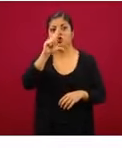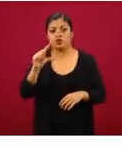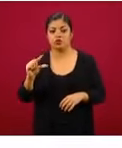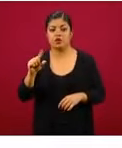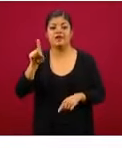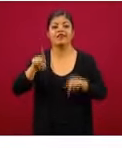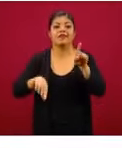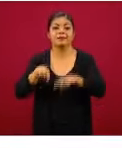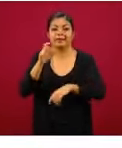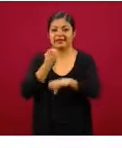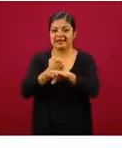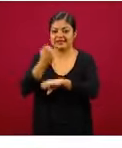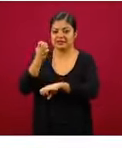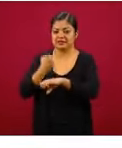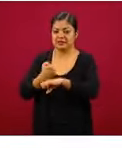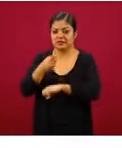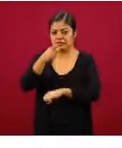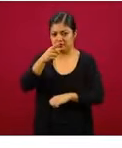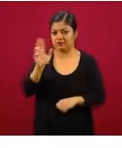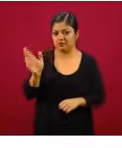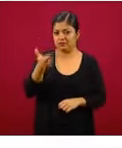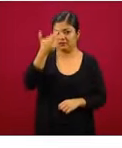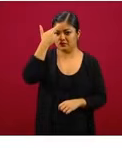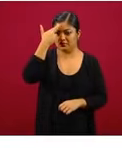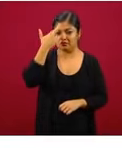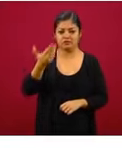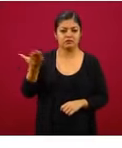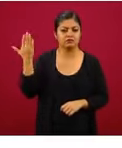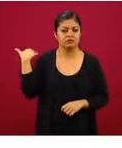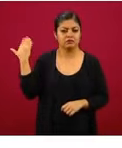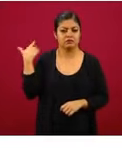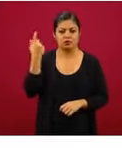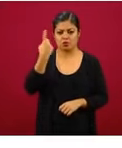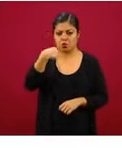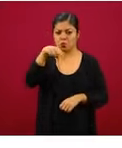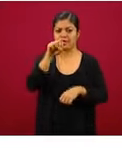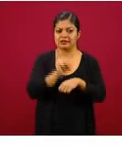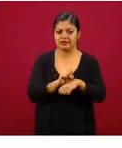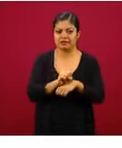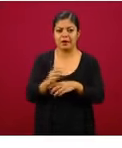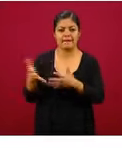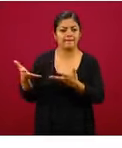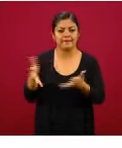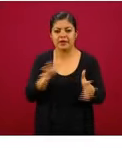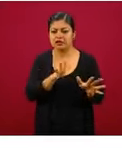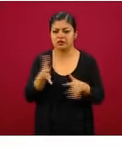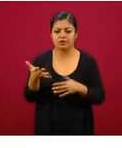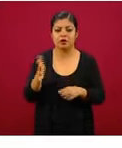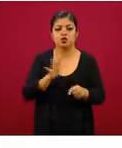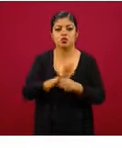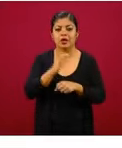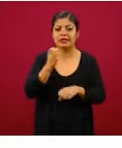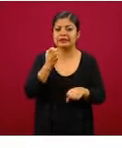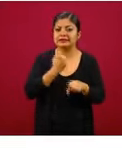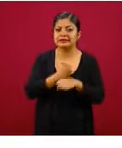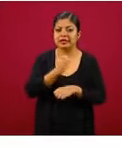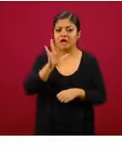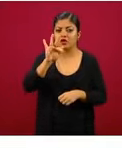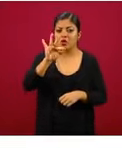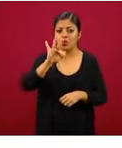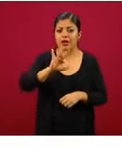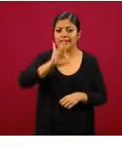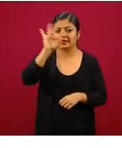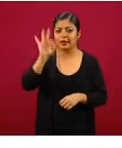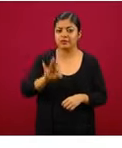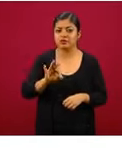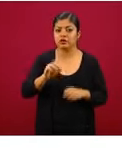de la entidad federativa. Si ustedes recuerdan, hace una semana más o menos las entidades que sobrepasaban un